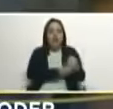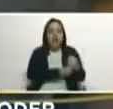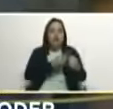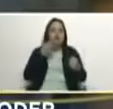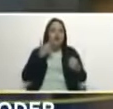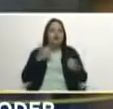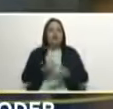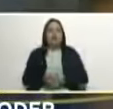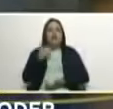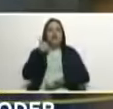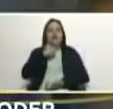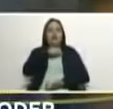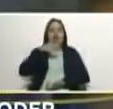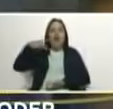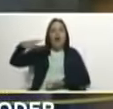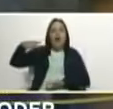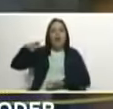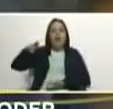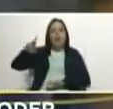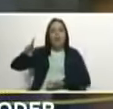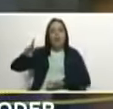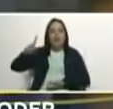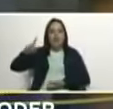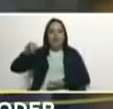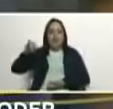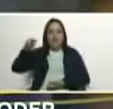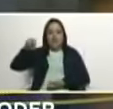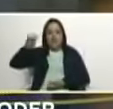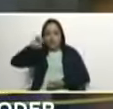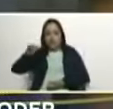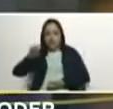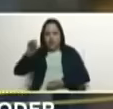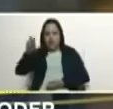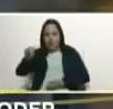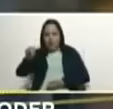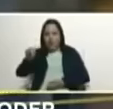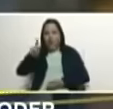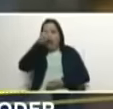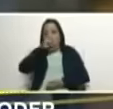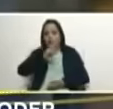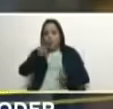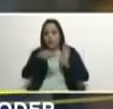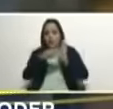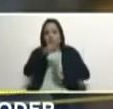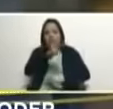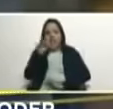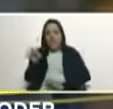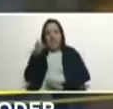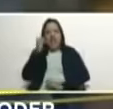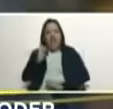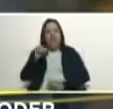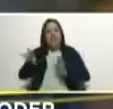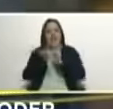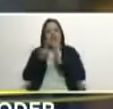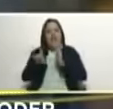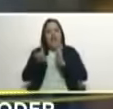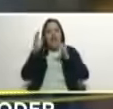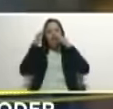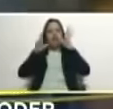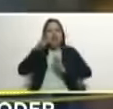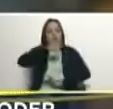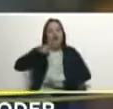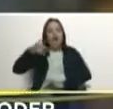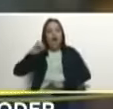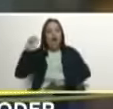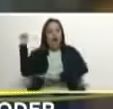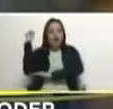de Parkinson, los pacientes celíacos. Nosotros aprobamos en el año 2023 una ley de atención a las personas con trastorno del espectro